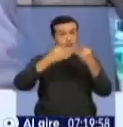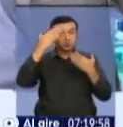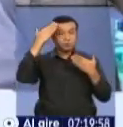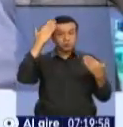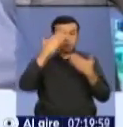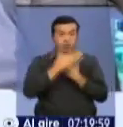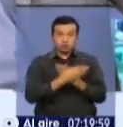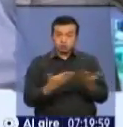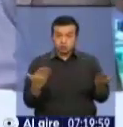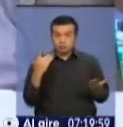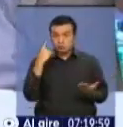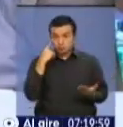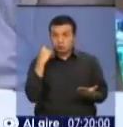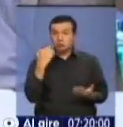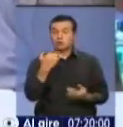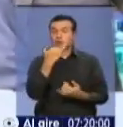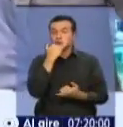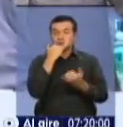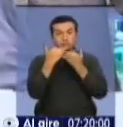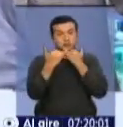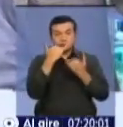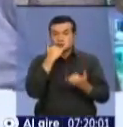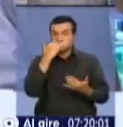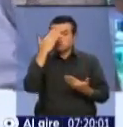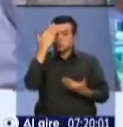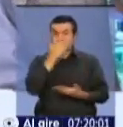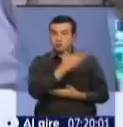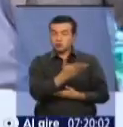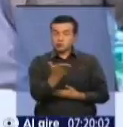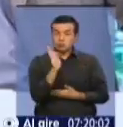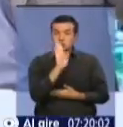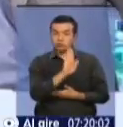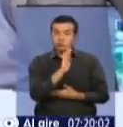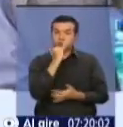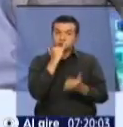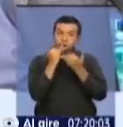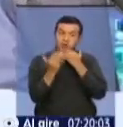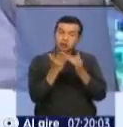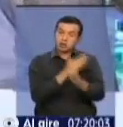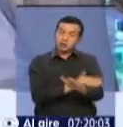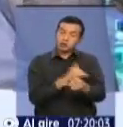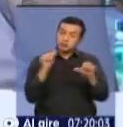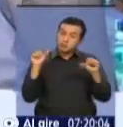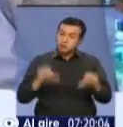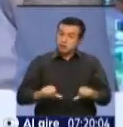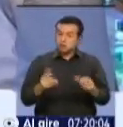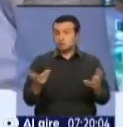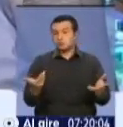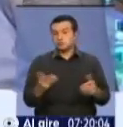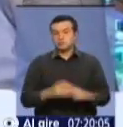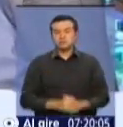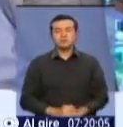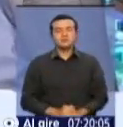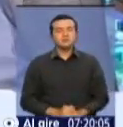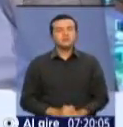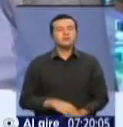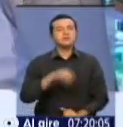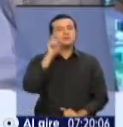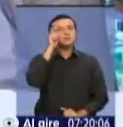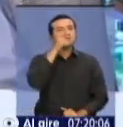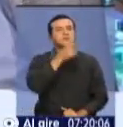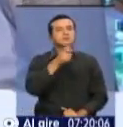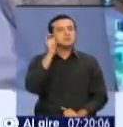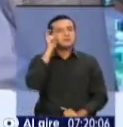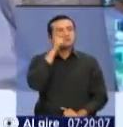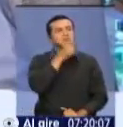político, que es para determinar la responsabilidad política de lo que has omitido o has hecho mal. Ahora, el tema de la